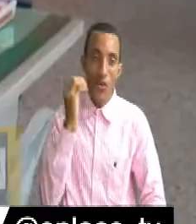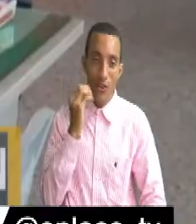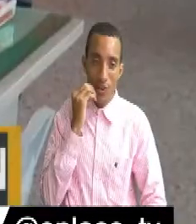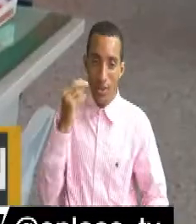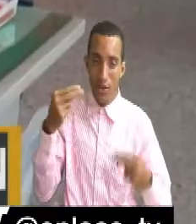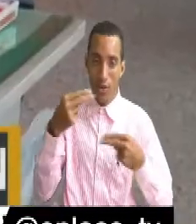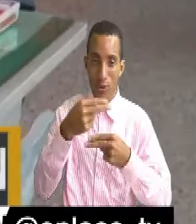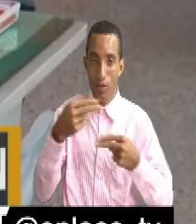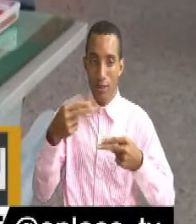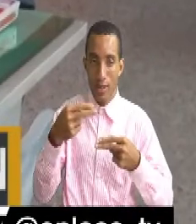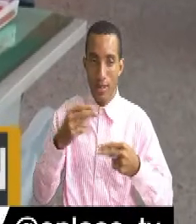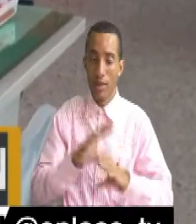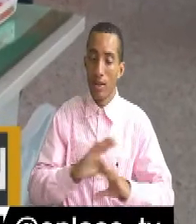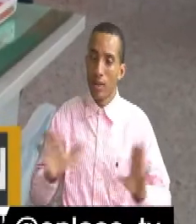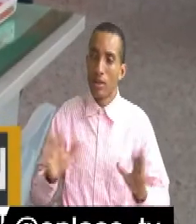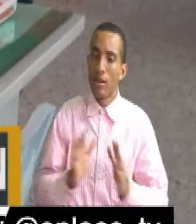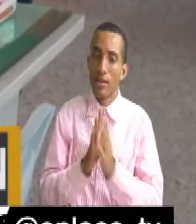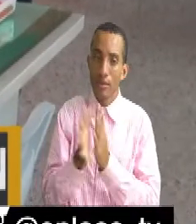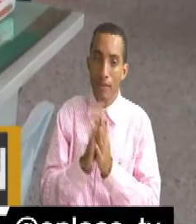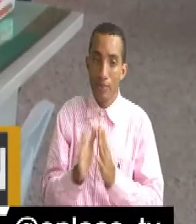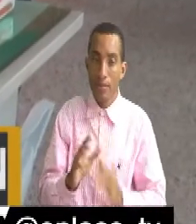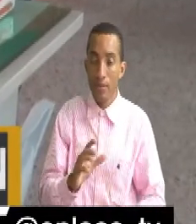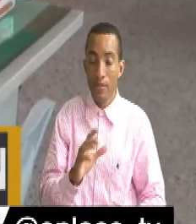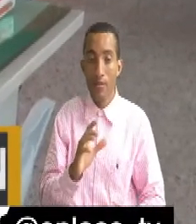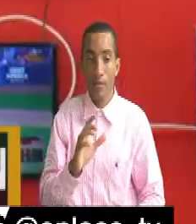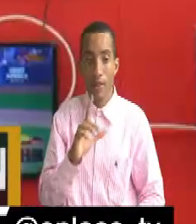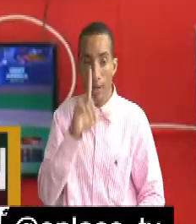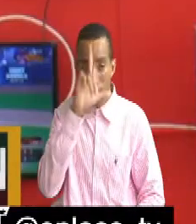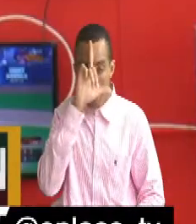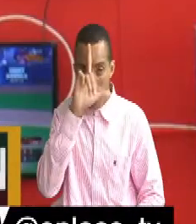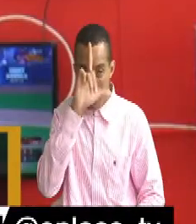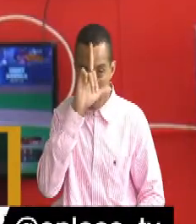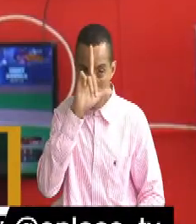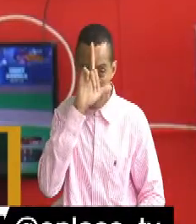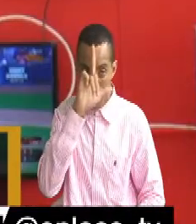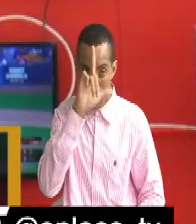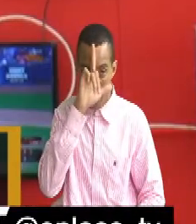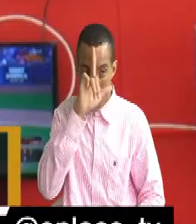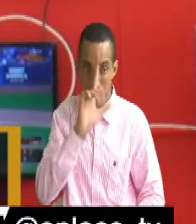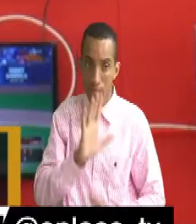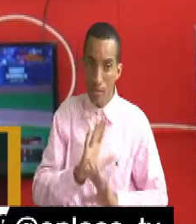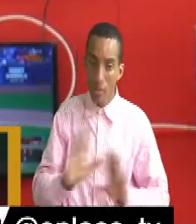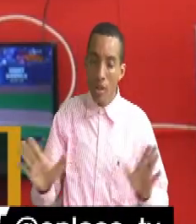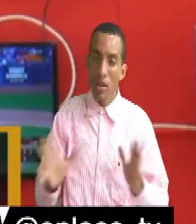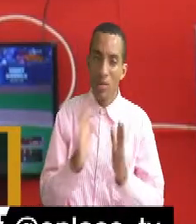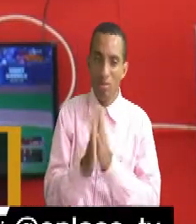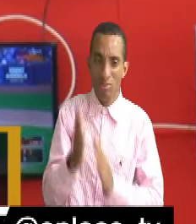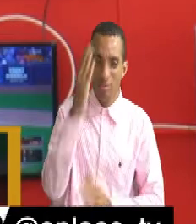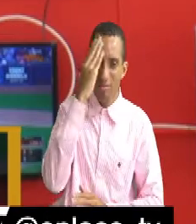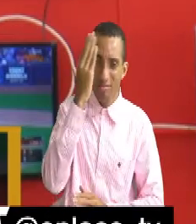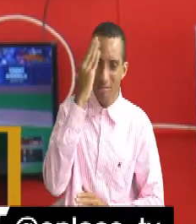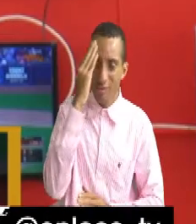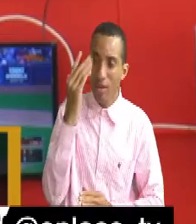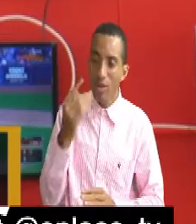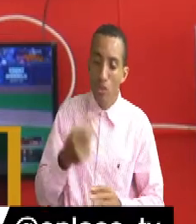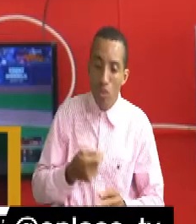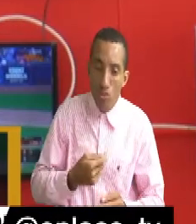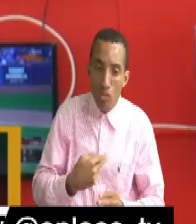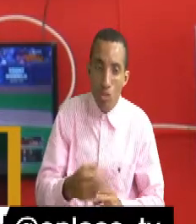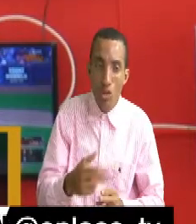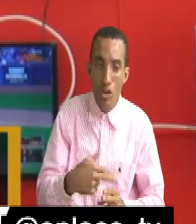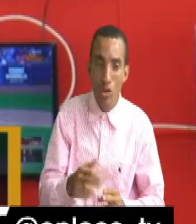40% en productos LG, indicó su administrador. Esto con motivo de que se nos acerque el Día de la Madre y sabemos que para esta fecha muchas